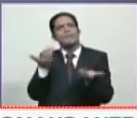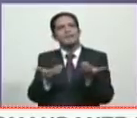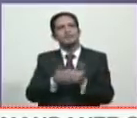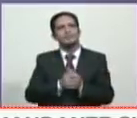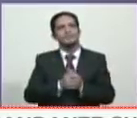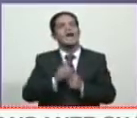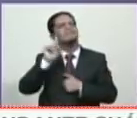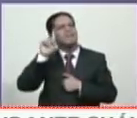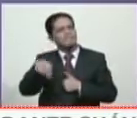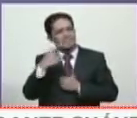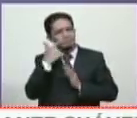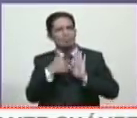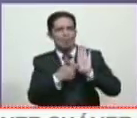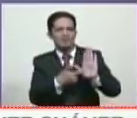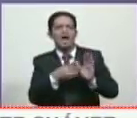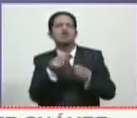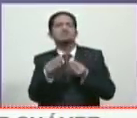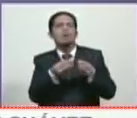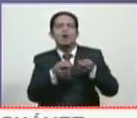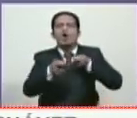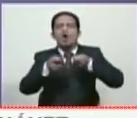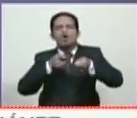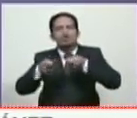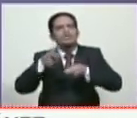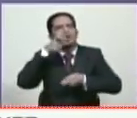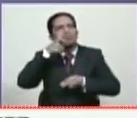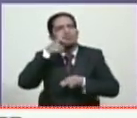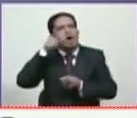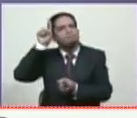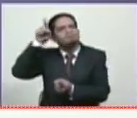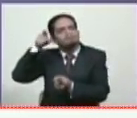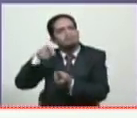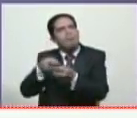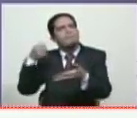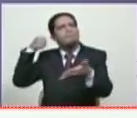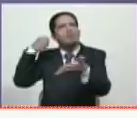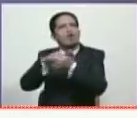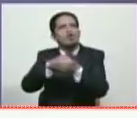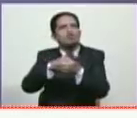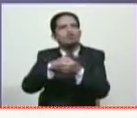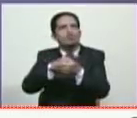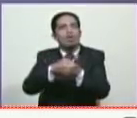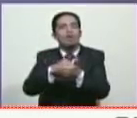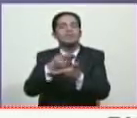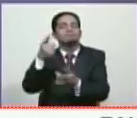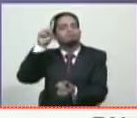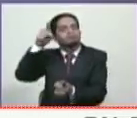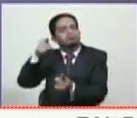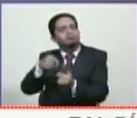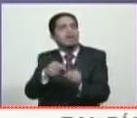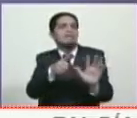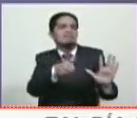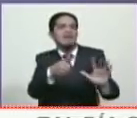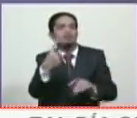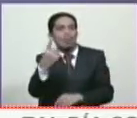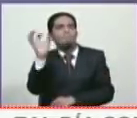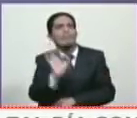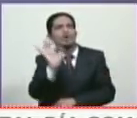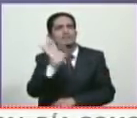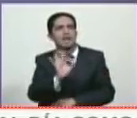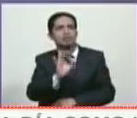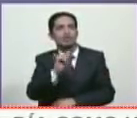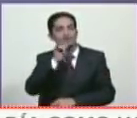de seguridad que ha garantizado la disminución de accidentes de tránsito en más del 61%, según las cifras que ha dado a conocer